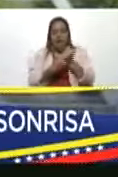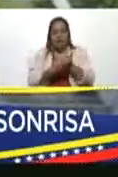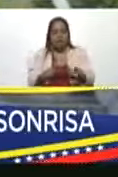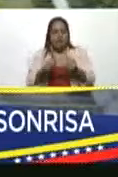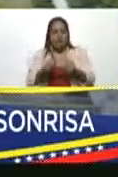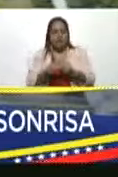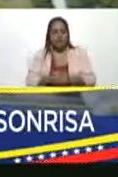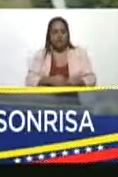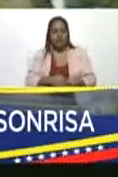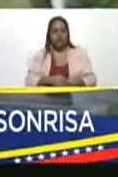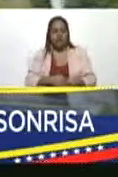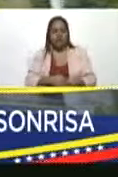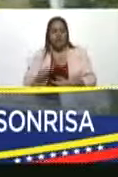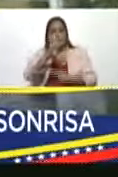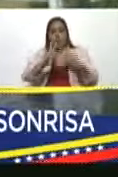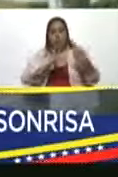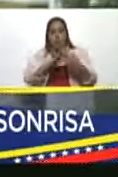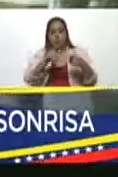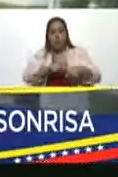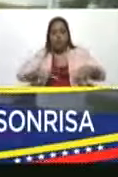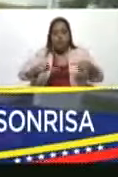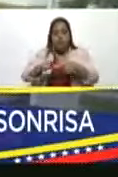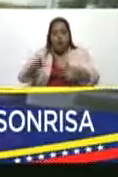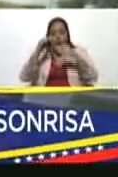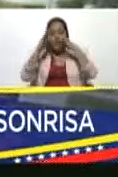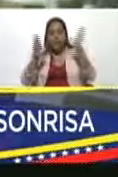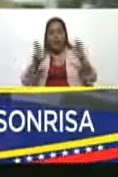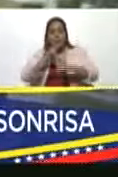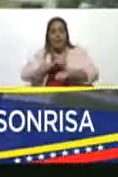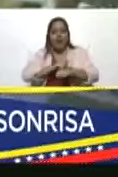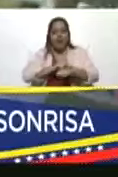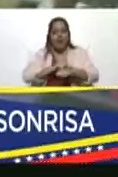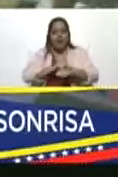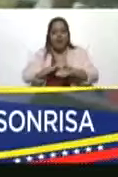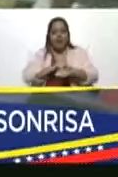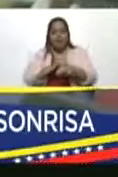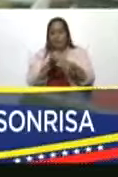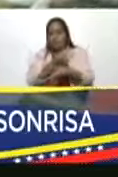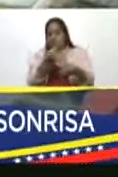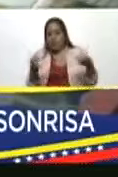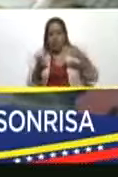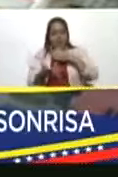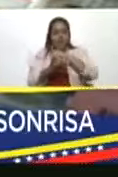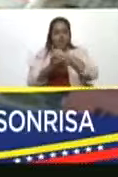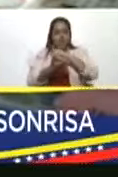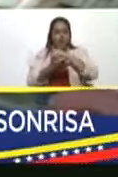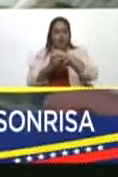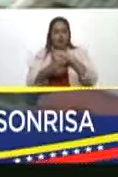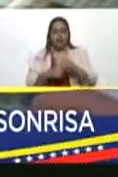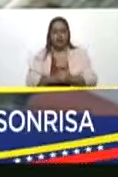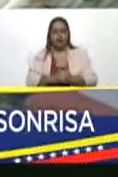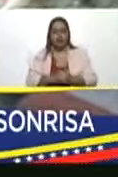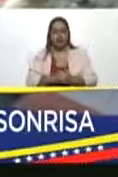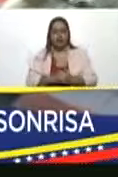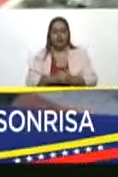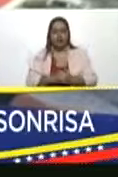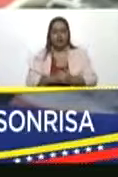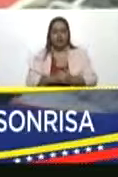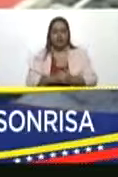con 4 consultorios odontológicos de alta generación, con equipos